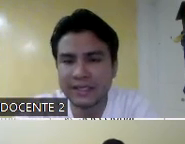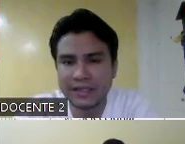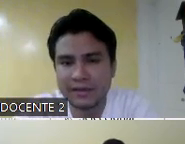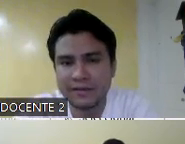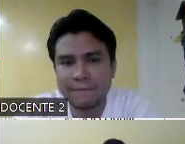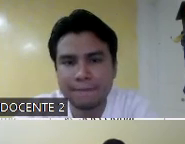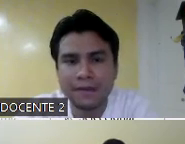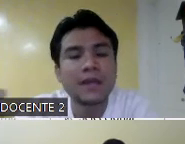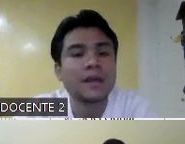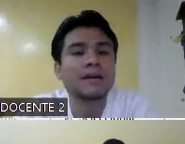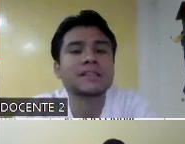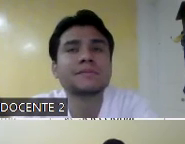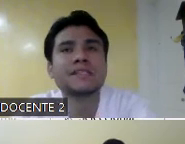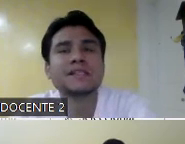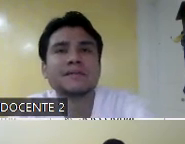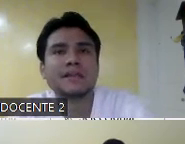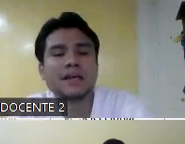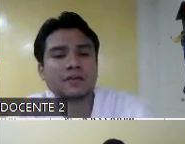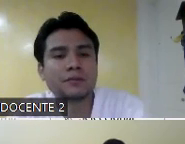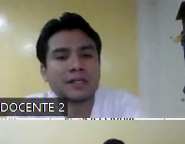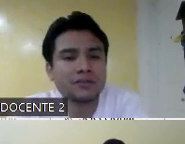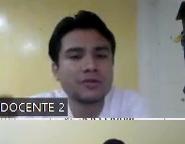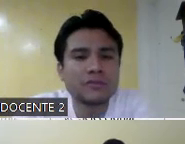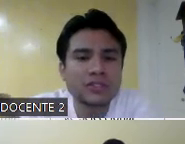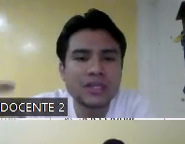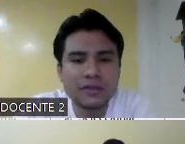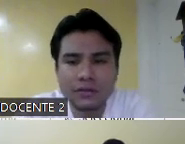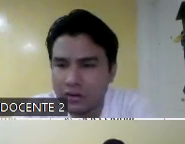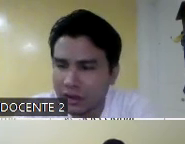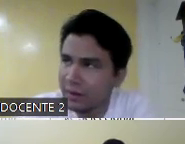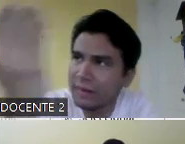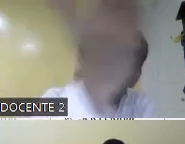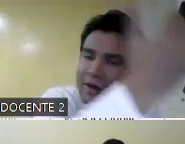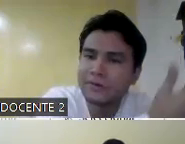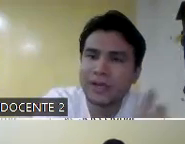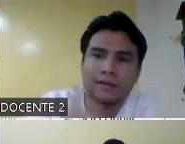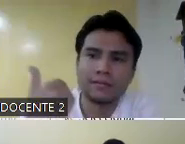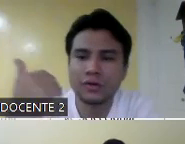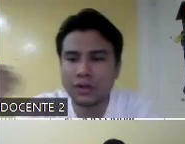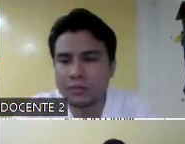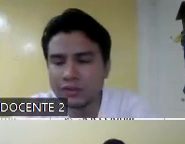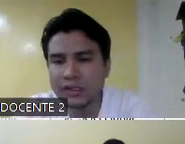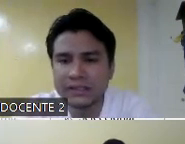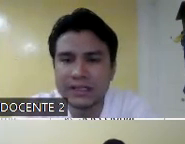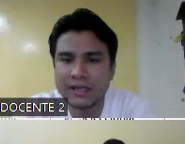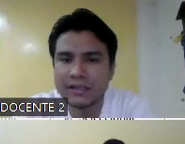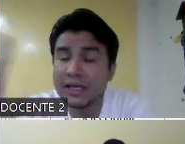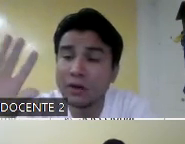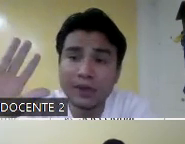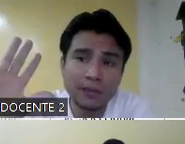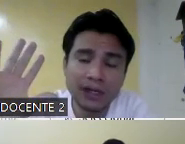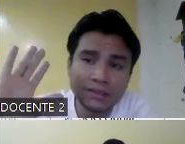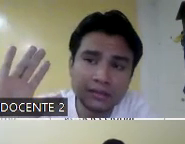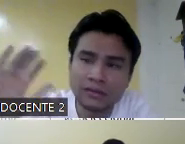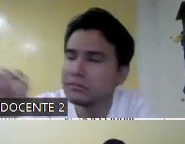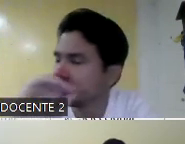Auditivo, etcétera. Esa es mi sensibilidad como tal. Yo cómo siento lo que me rodea. Porque como yo les decía, si algo